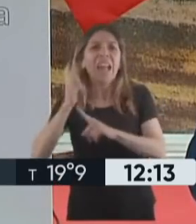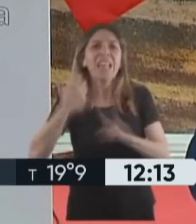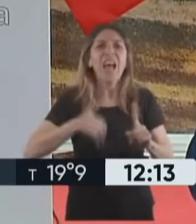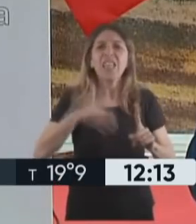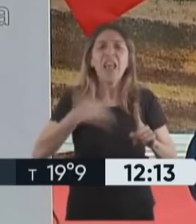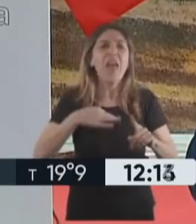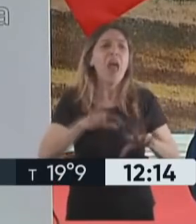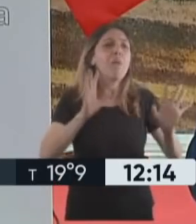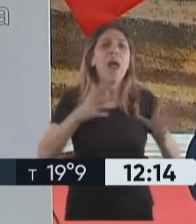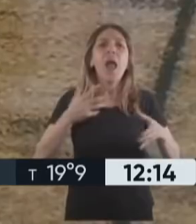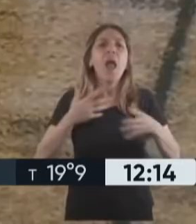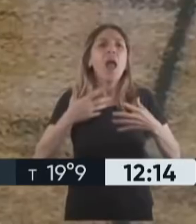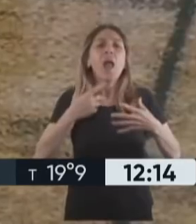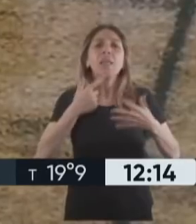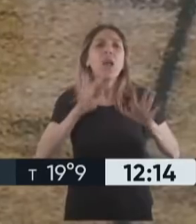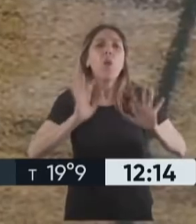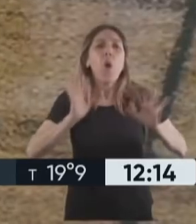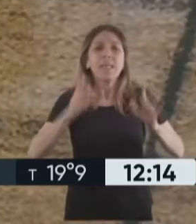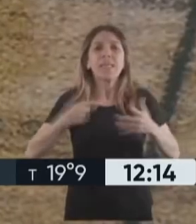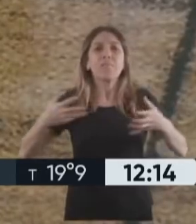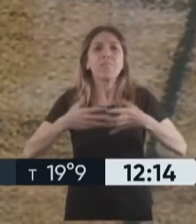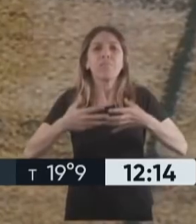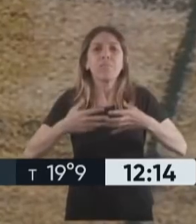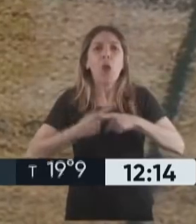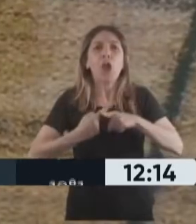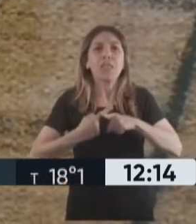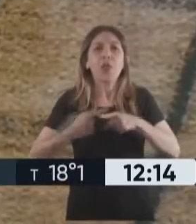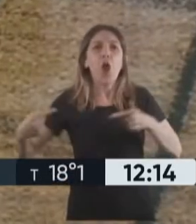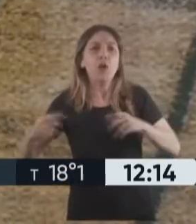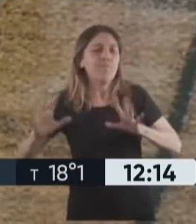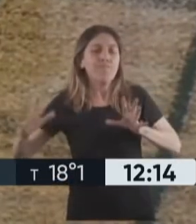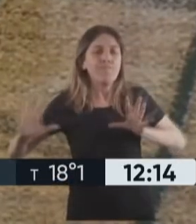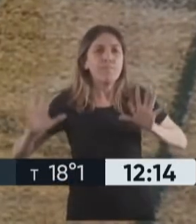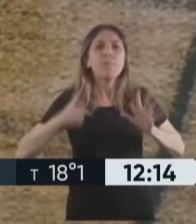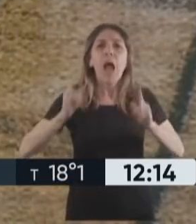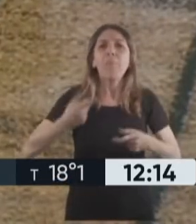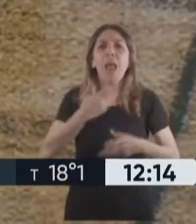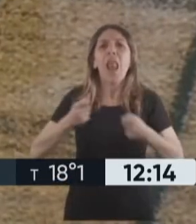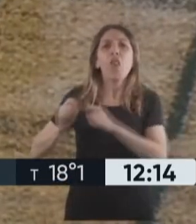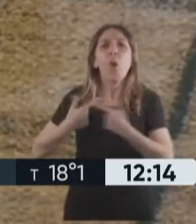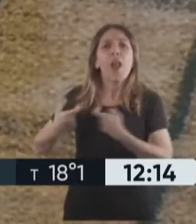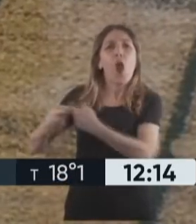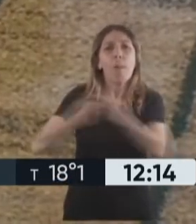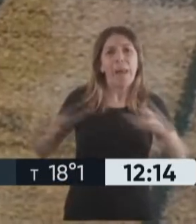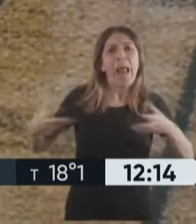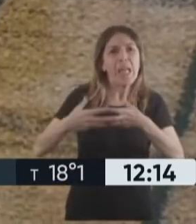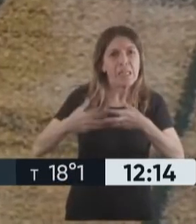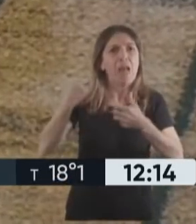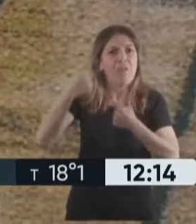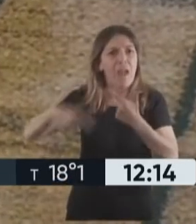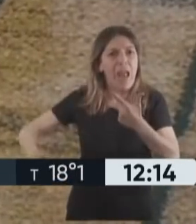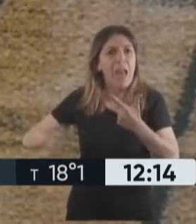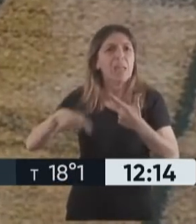que tengan uno u otro presidente además venimos con una comitiva de empresarios de las más diversas índoles en que van a estar trabajando